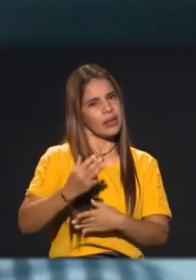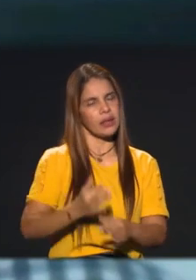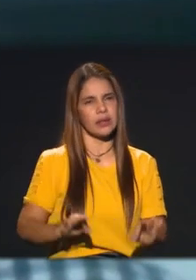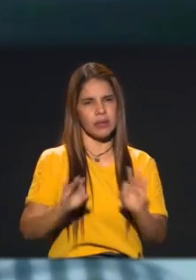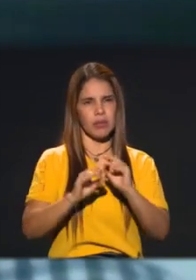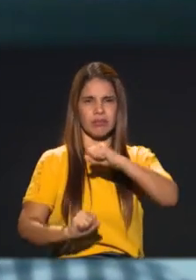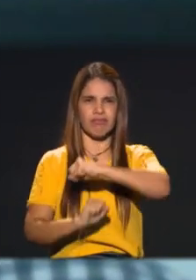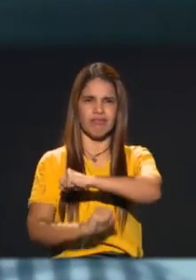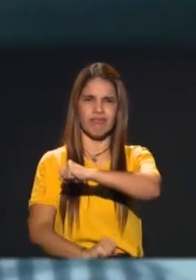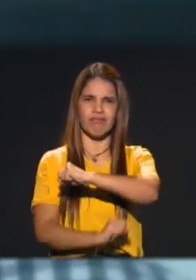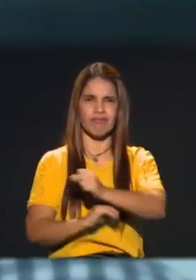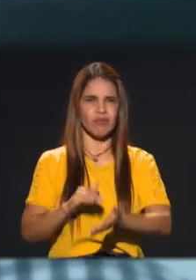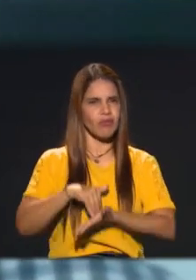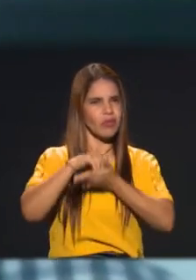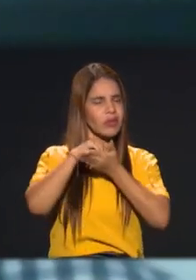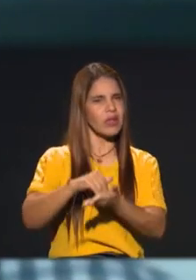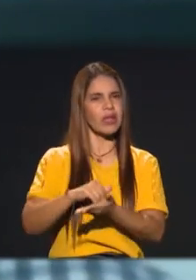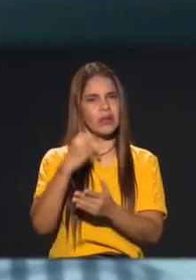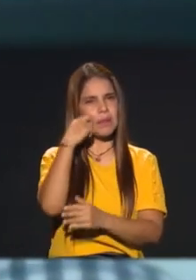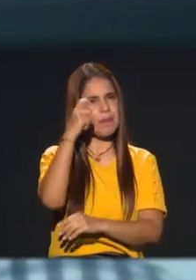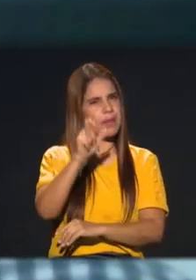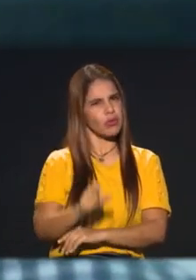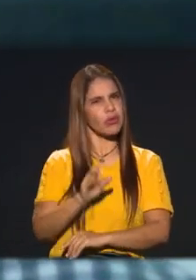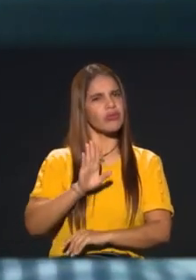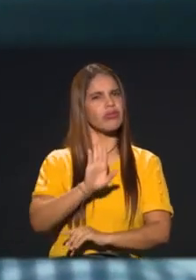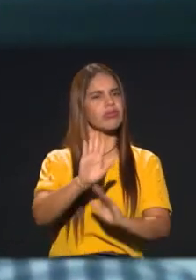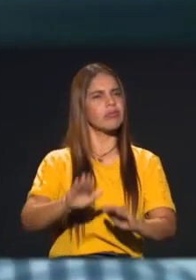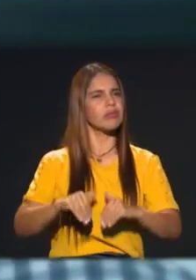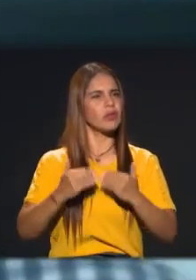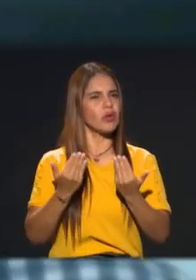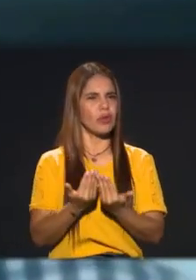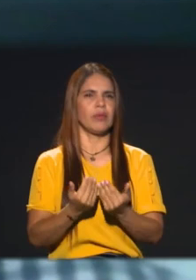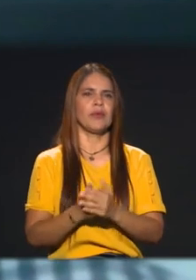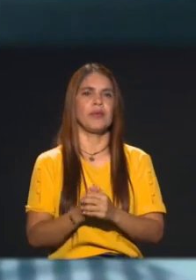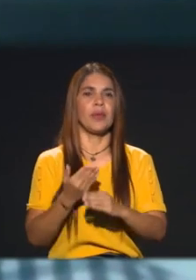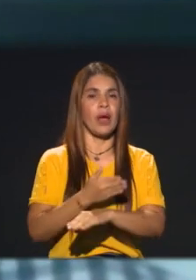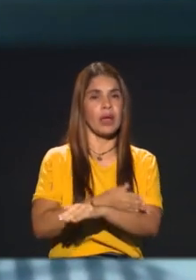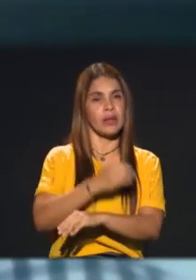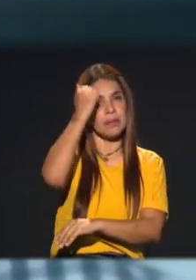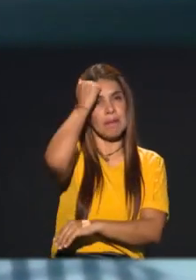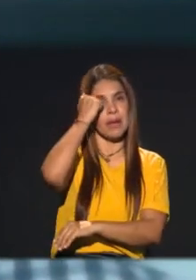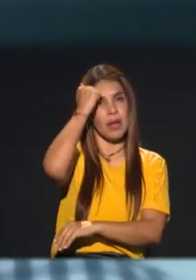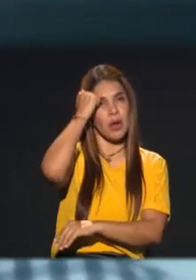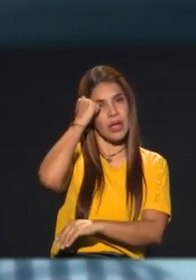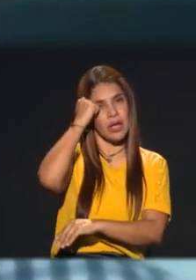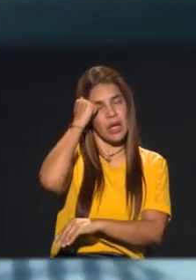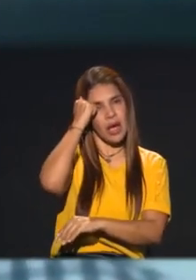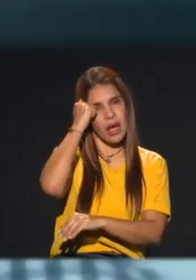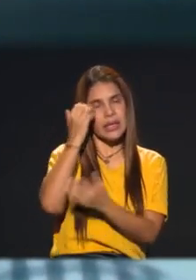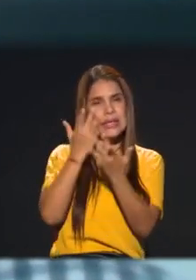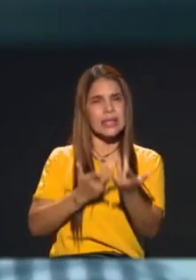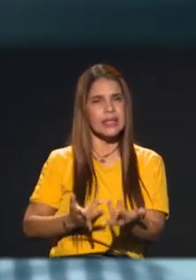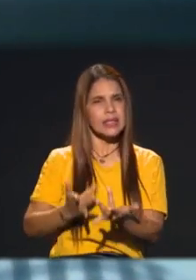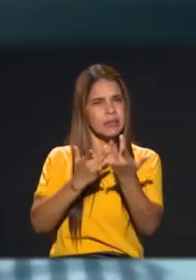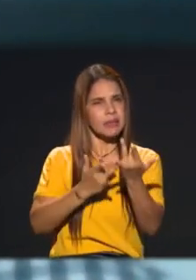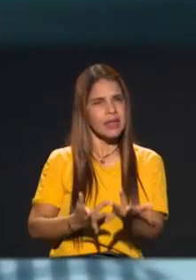poder fortalecer y empoderar como el factor humano, sobre todo, como decía el pedagogo Freire, desde esa pedagogía de la